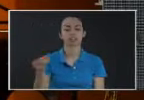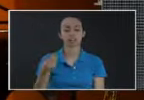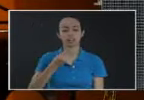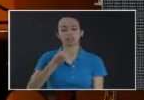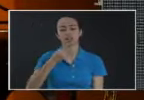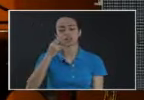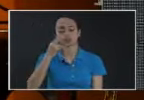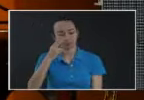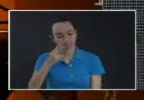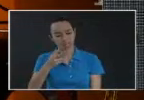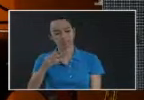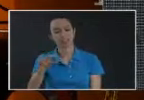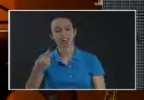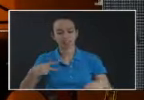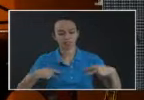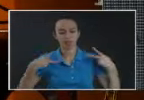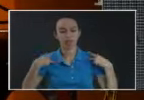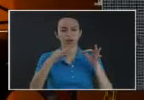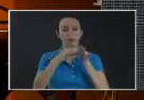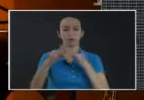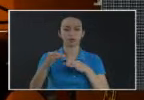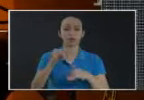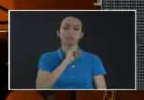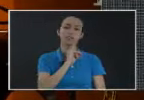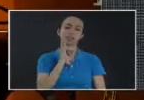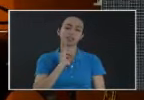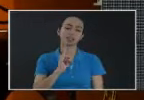mira lo que le pasó al pueblo de Israel.